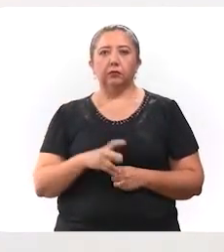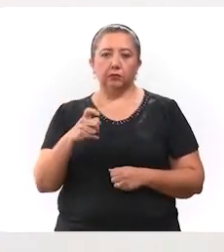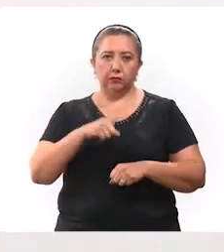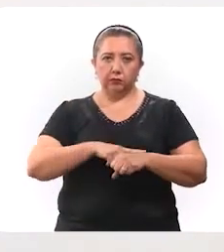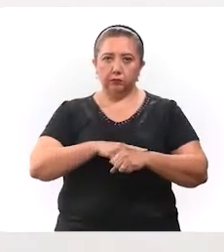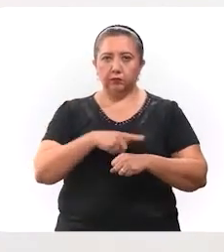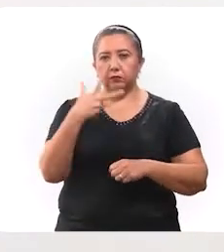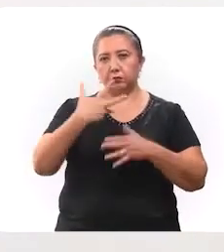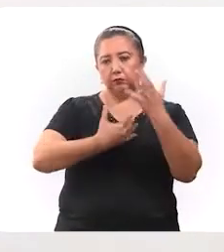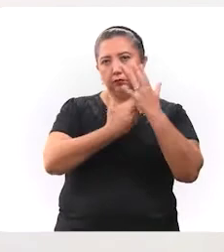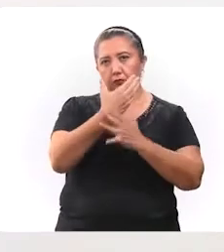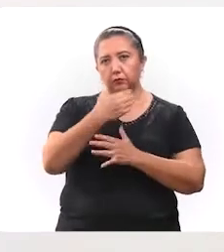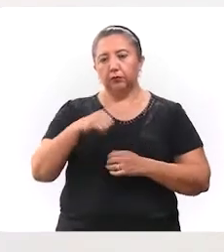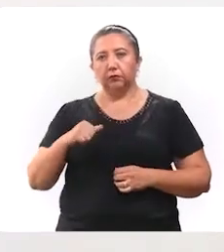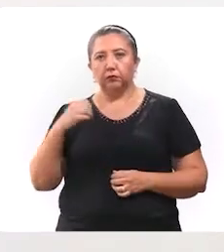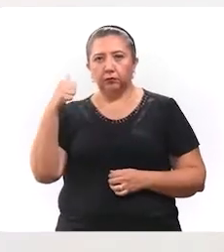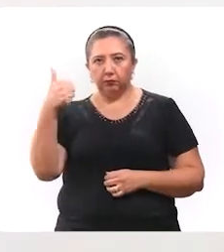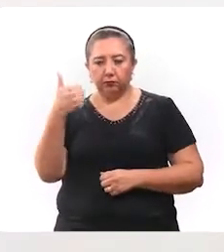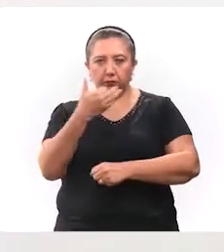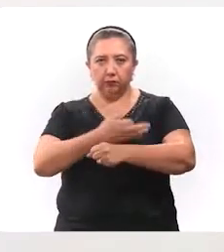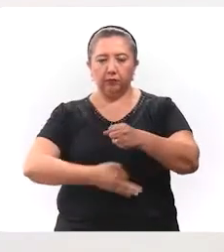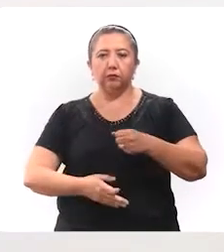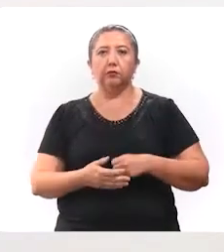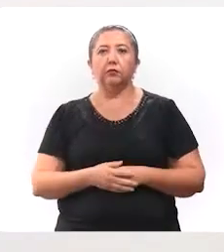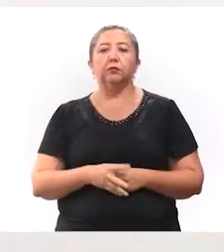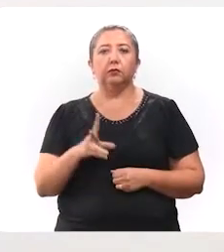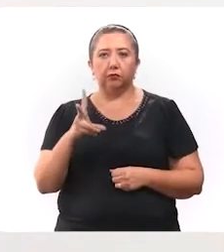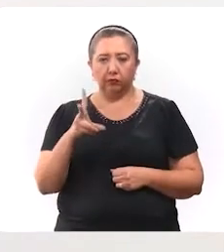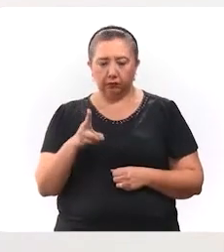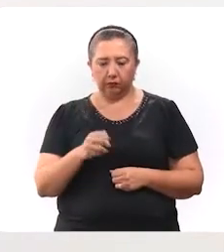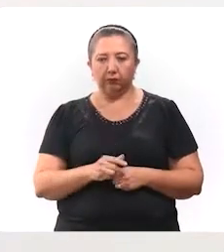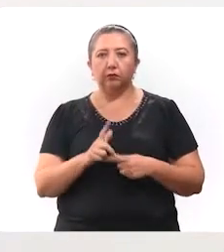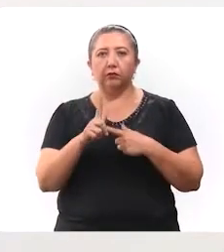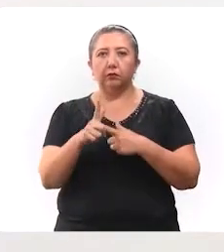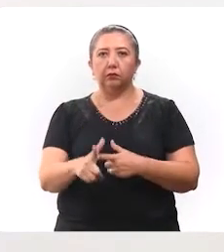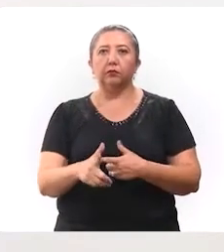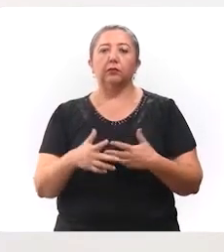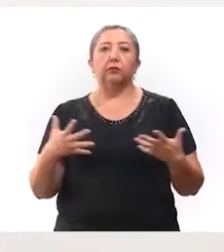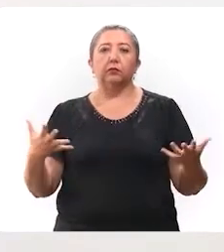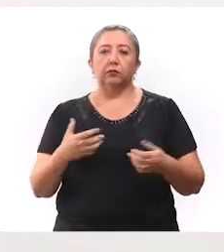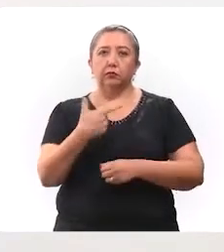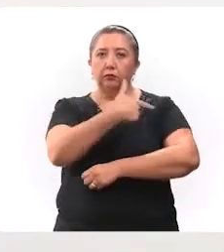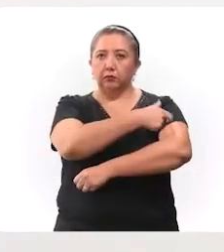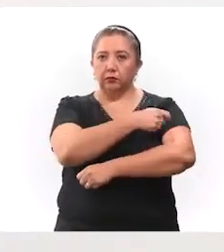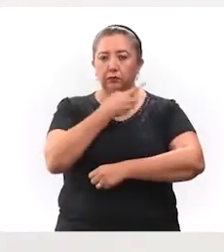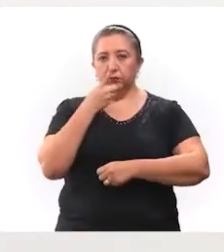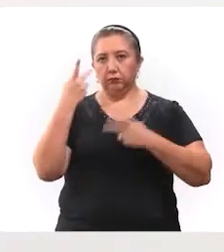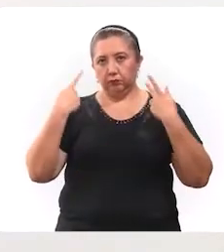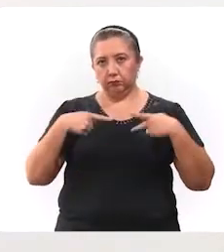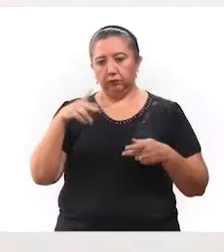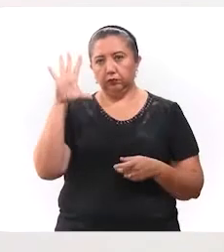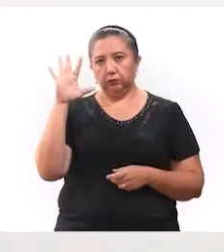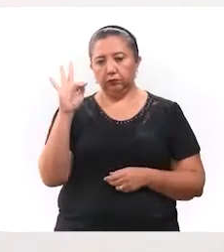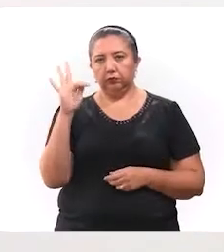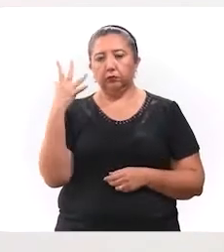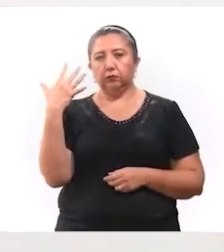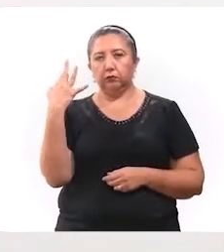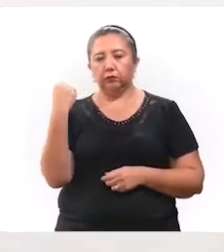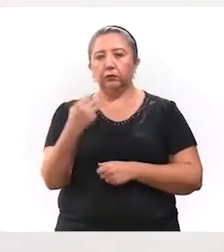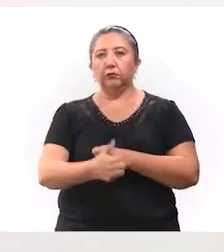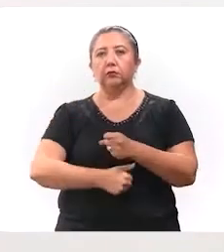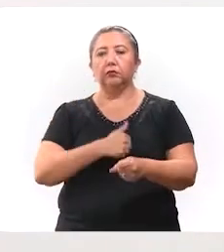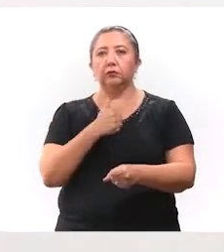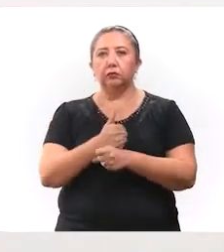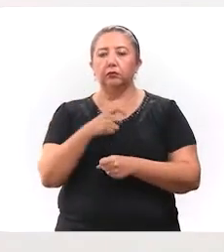en horario de 8 de la mañana a 6 de la tarde. También se sigue desarrollando la vacunación de personas de 40 a